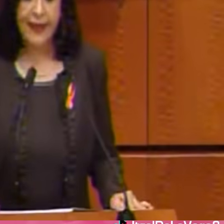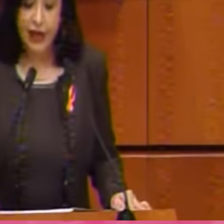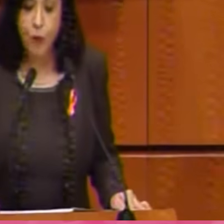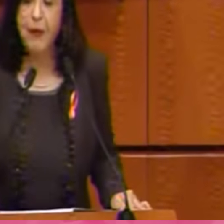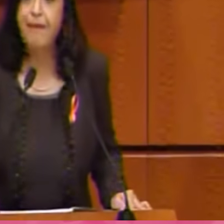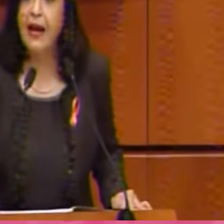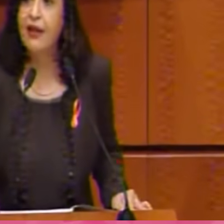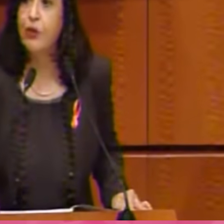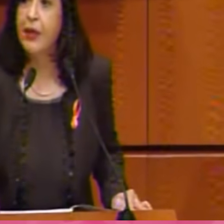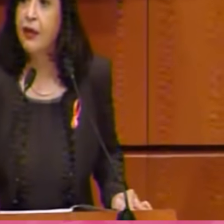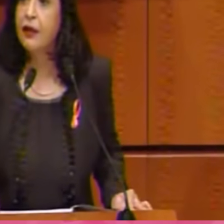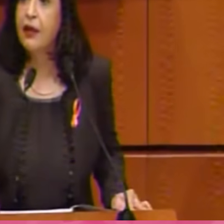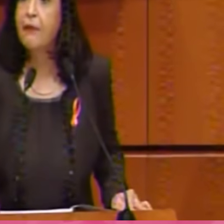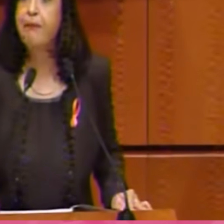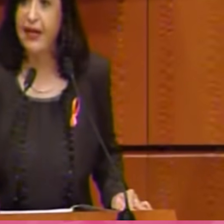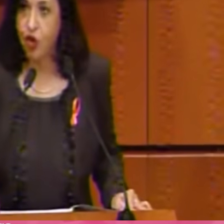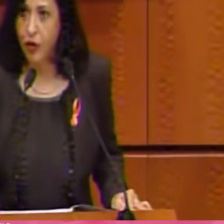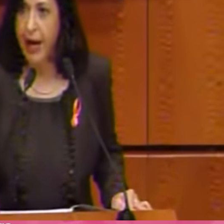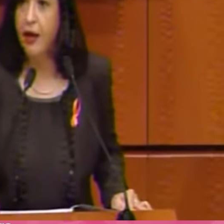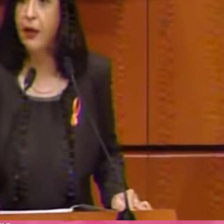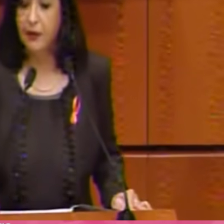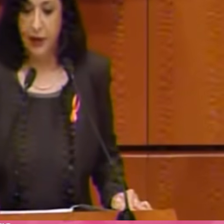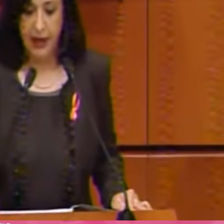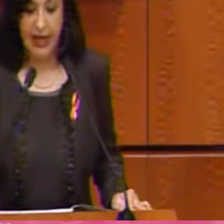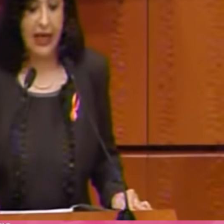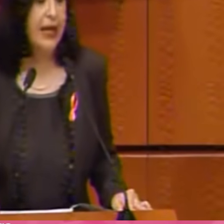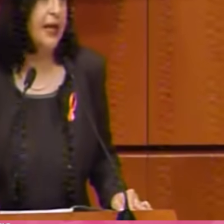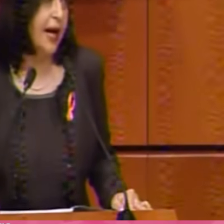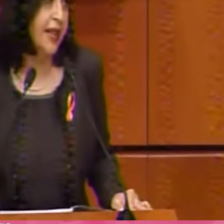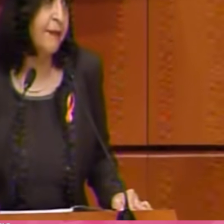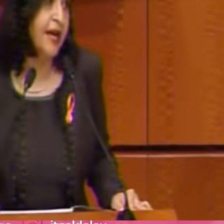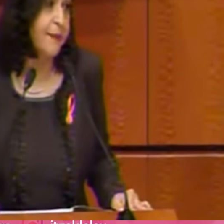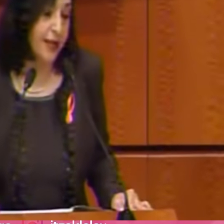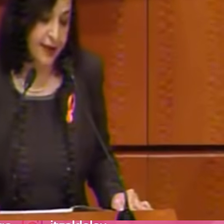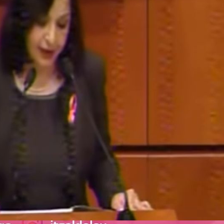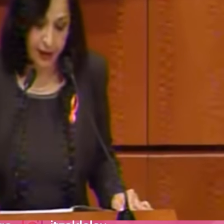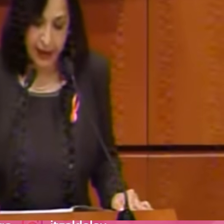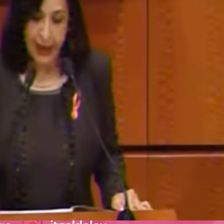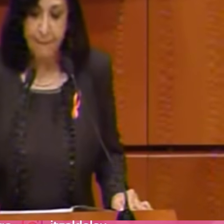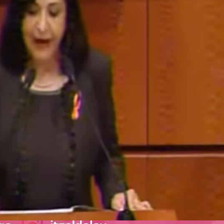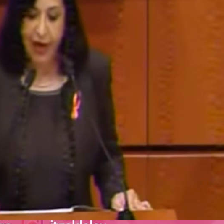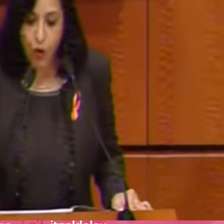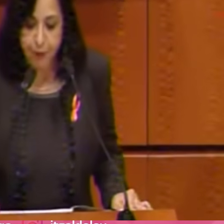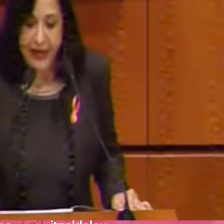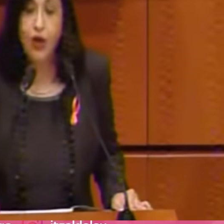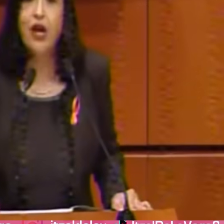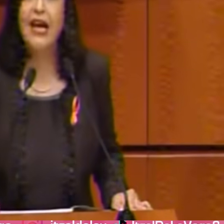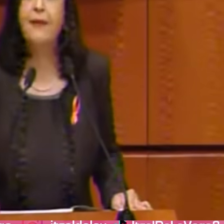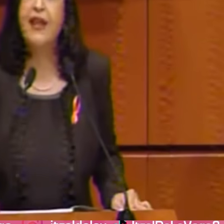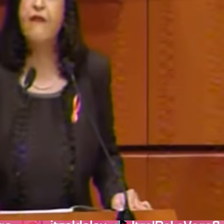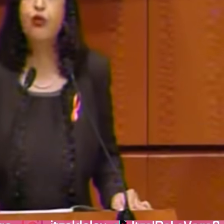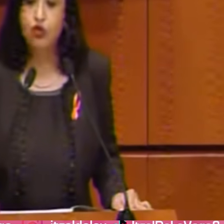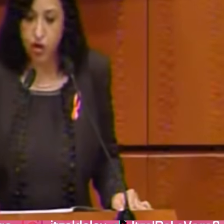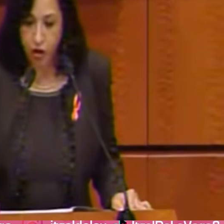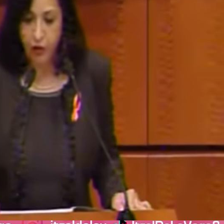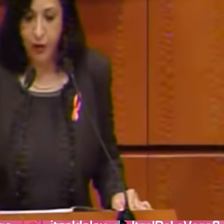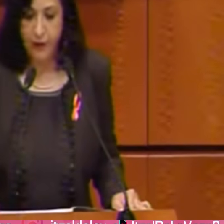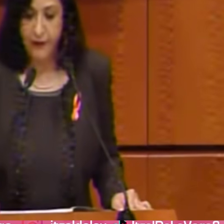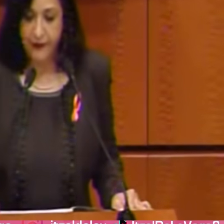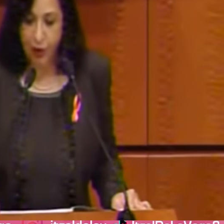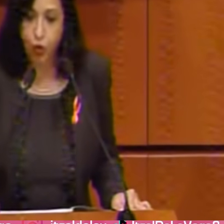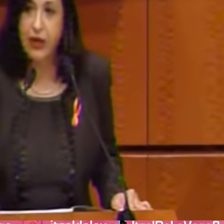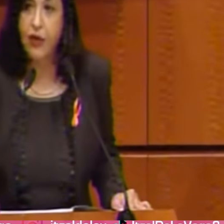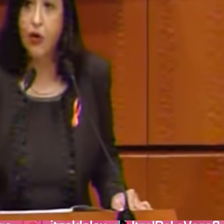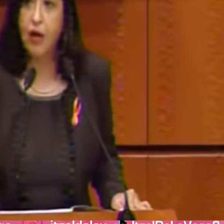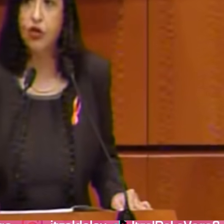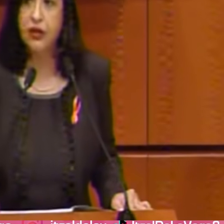He seguido preparándome personal y académicamente para cumplir con la elevada función